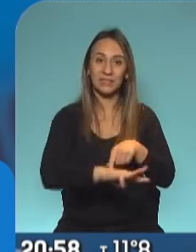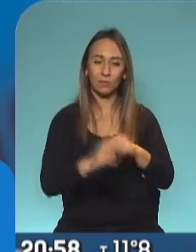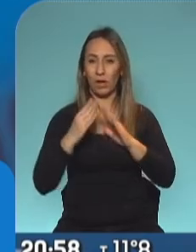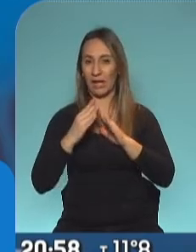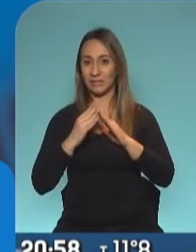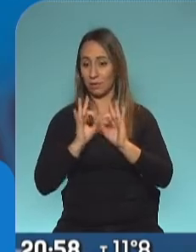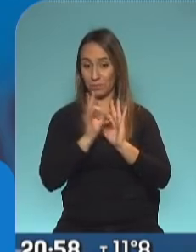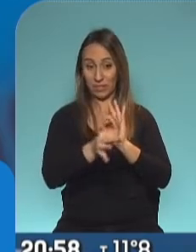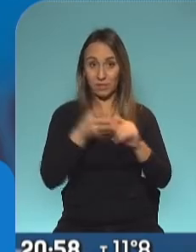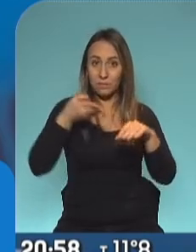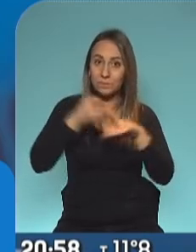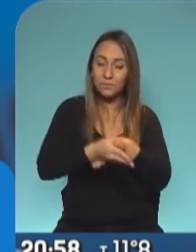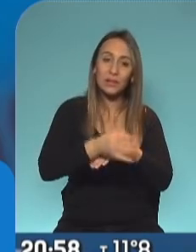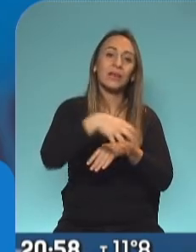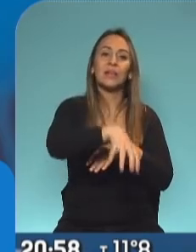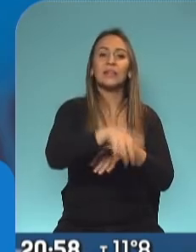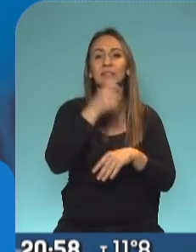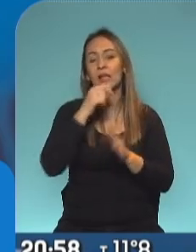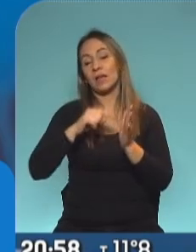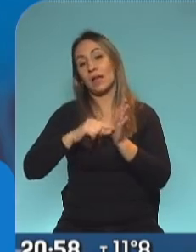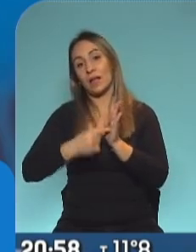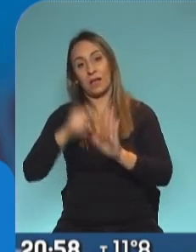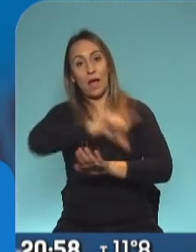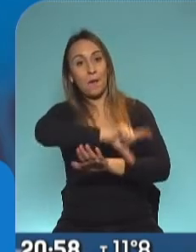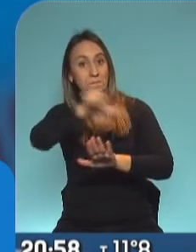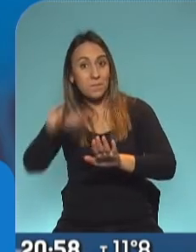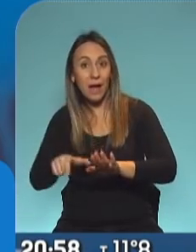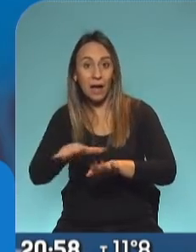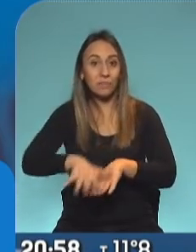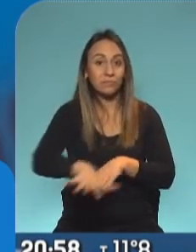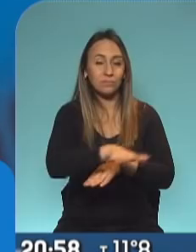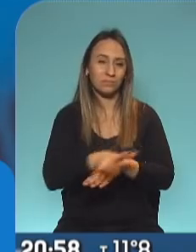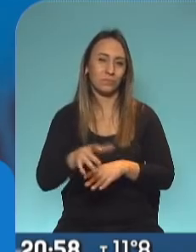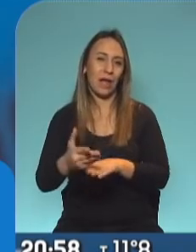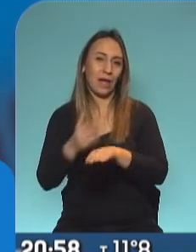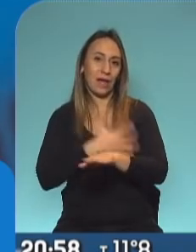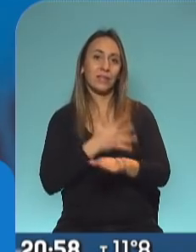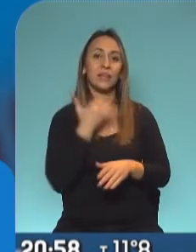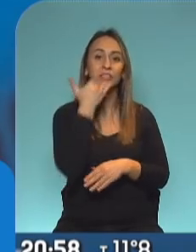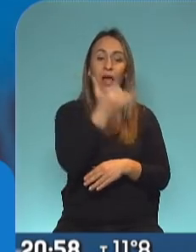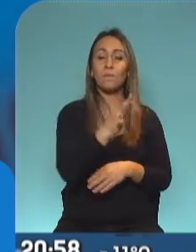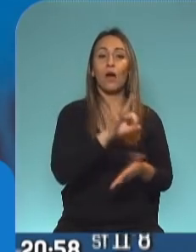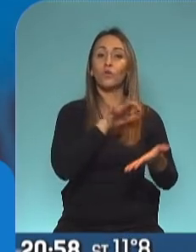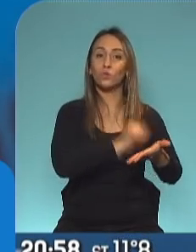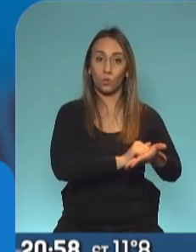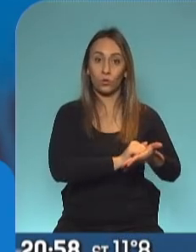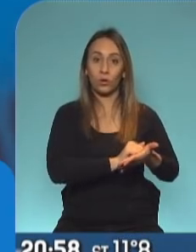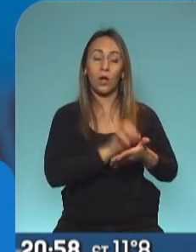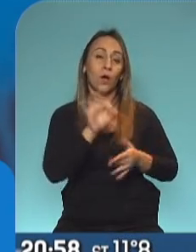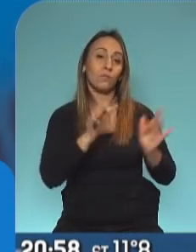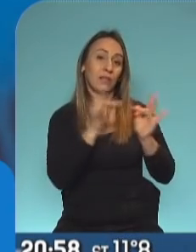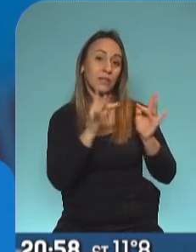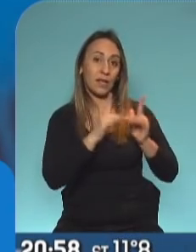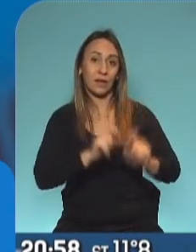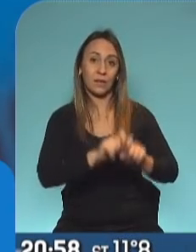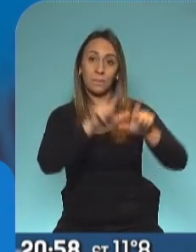la oficina, insisto, está en AMBA o en Capital Federal, que llame y saque un turno, y si no, que a partir de la página web también